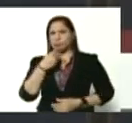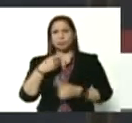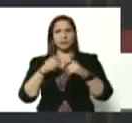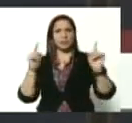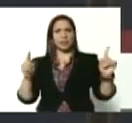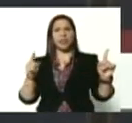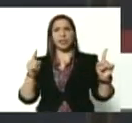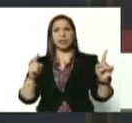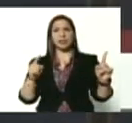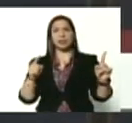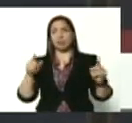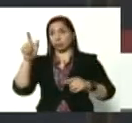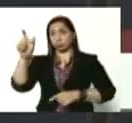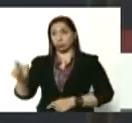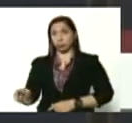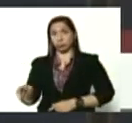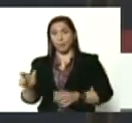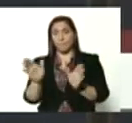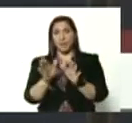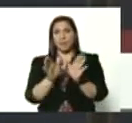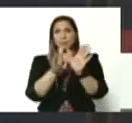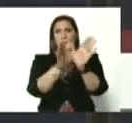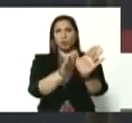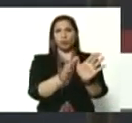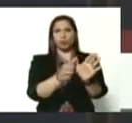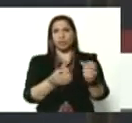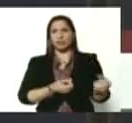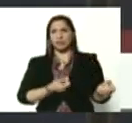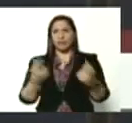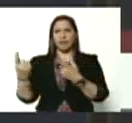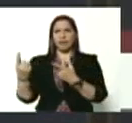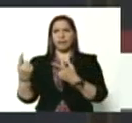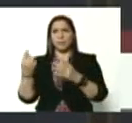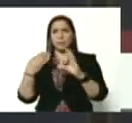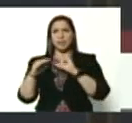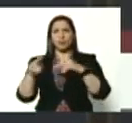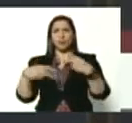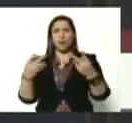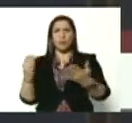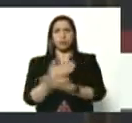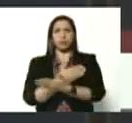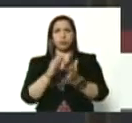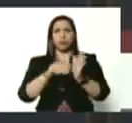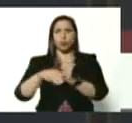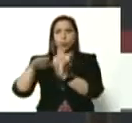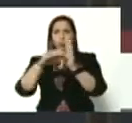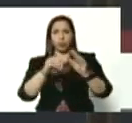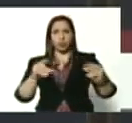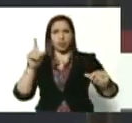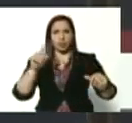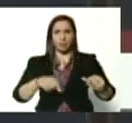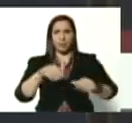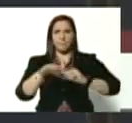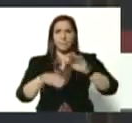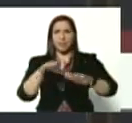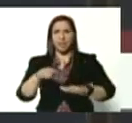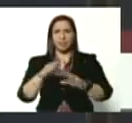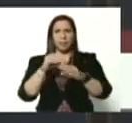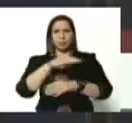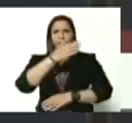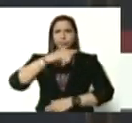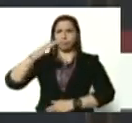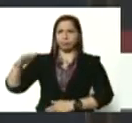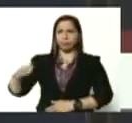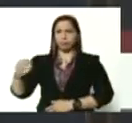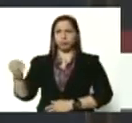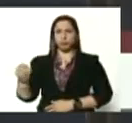sintió que la mariposa llevaba el mensaje de un nuevo destierro de la sábana al pie de la sierra y del pie de la serranía las cumbres de los nacientes